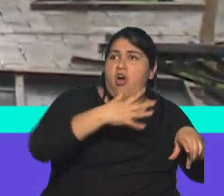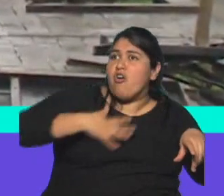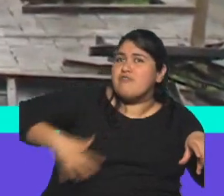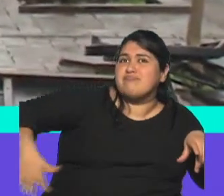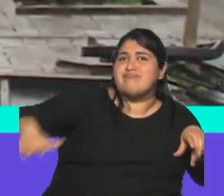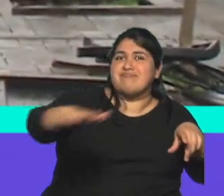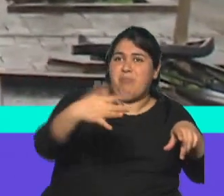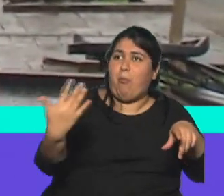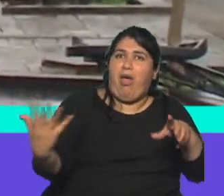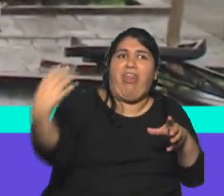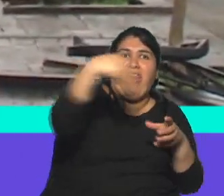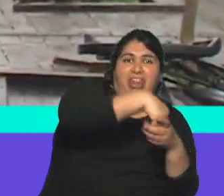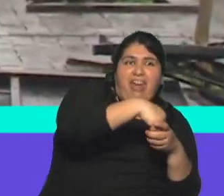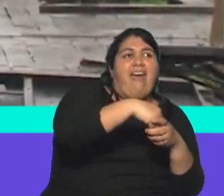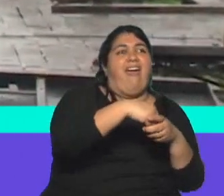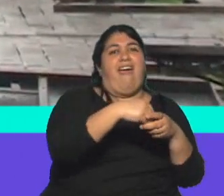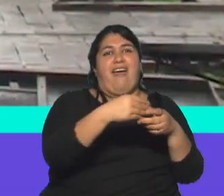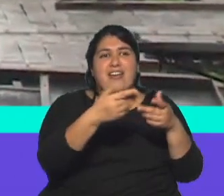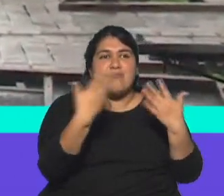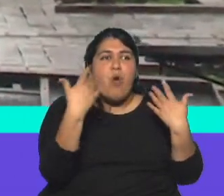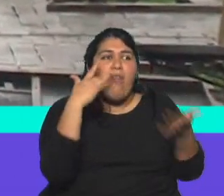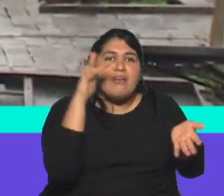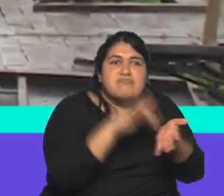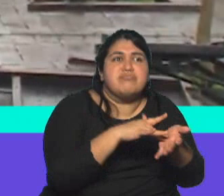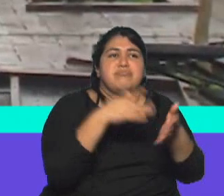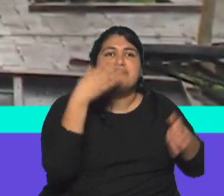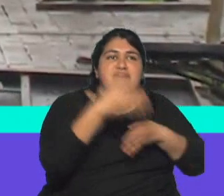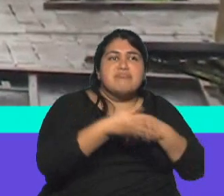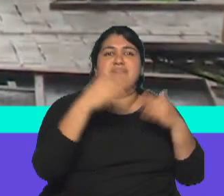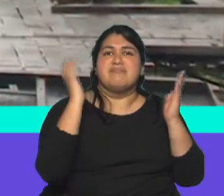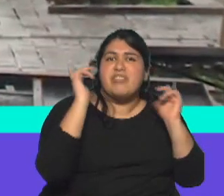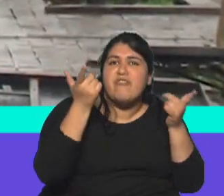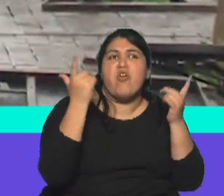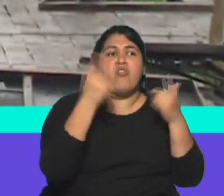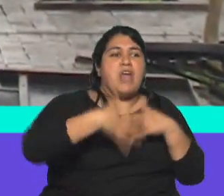la ciudad va a poder realmente tener